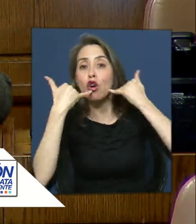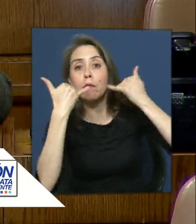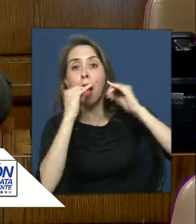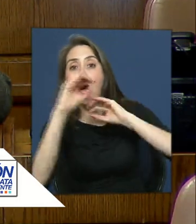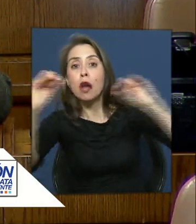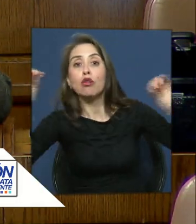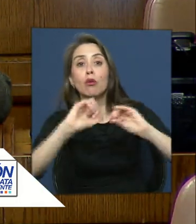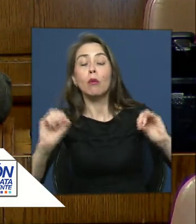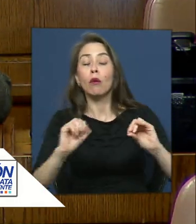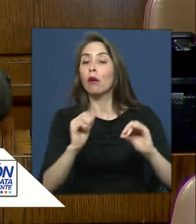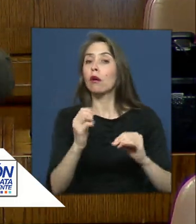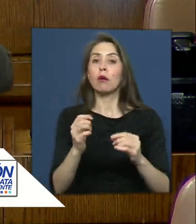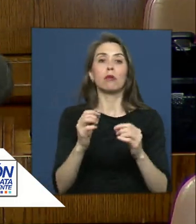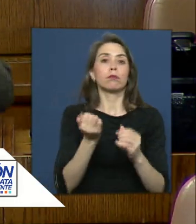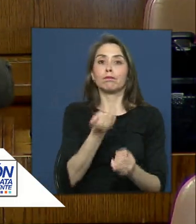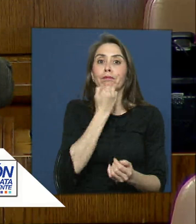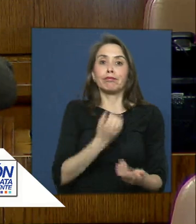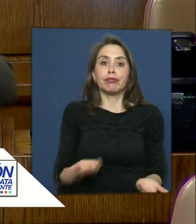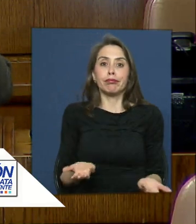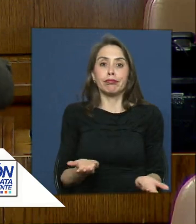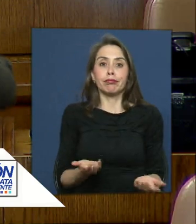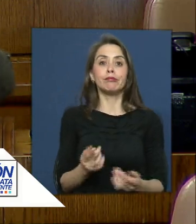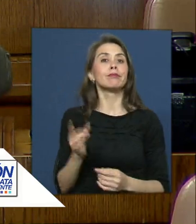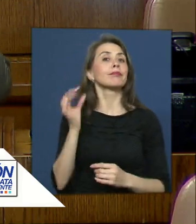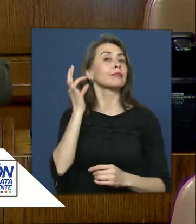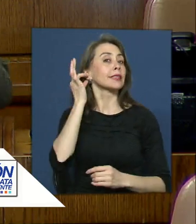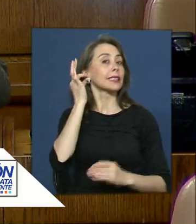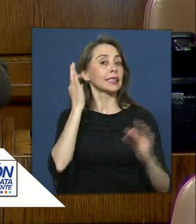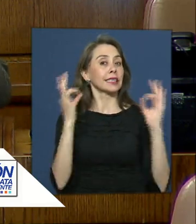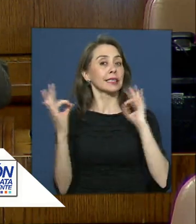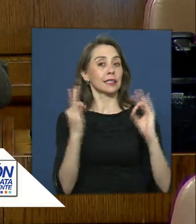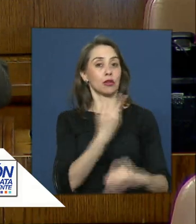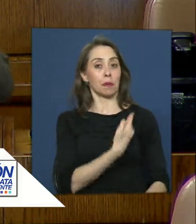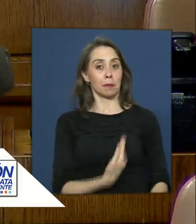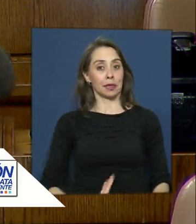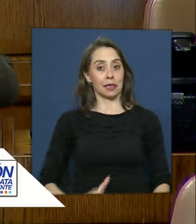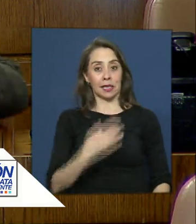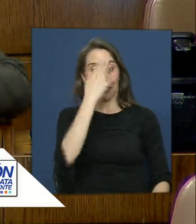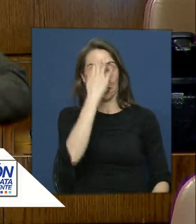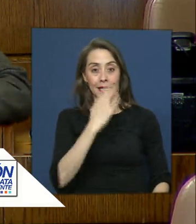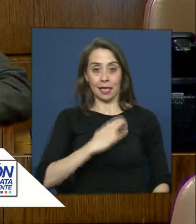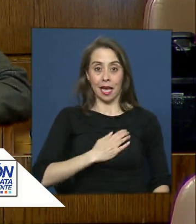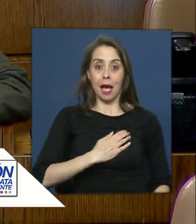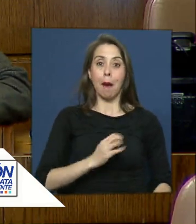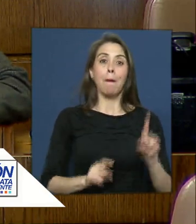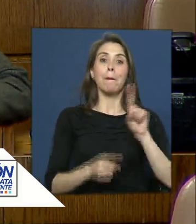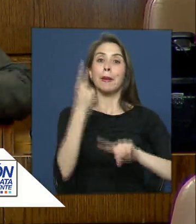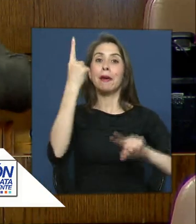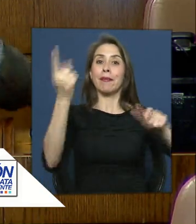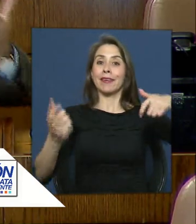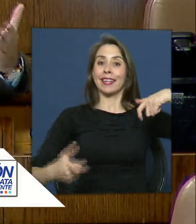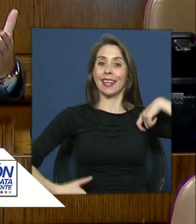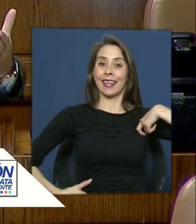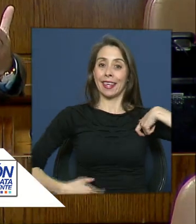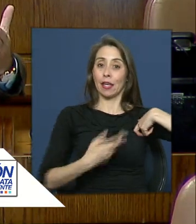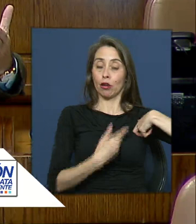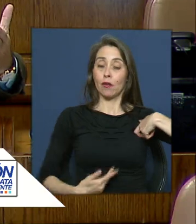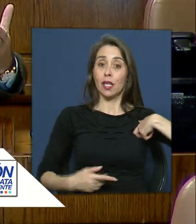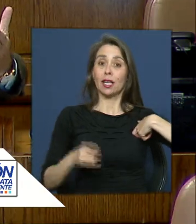hecho, la propia señora Presidenta de la República, en su primer mandato,